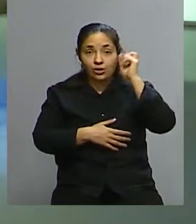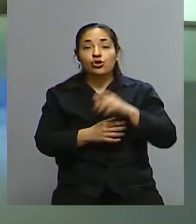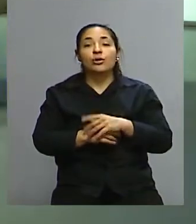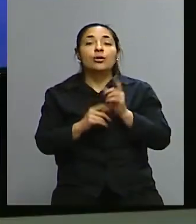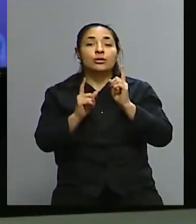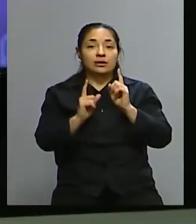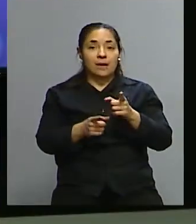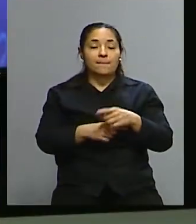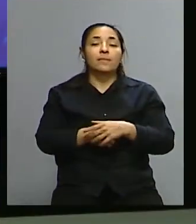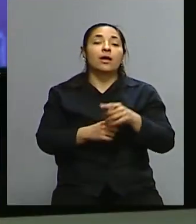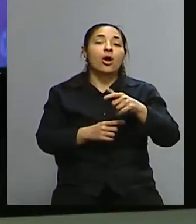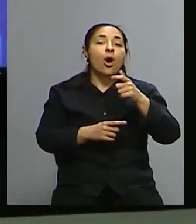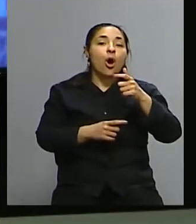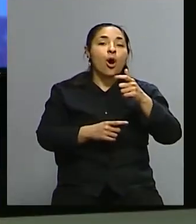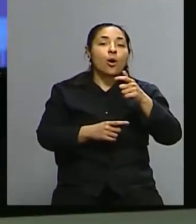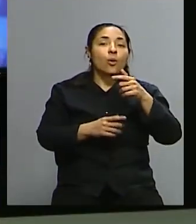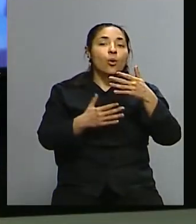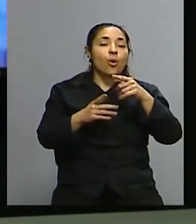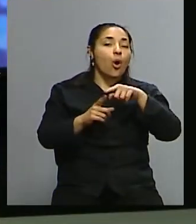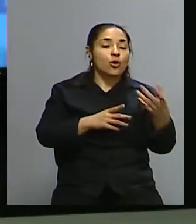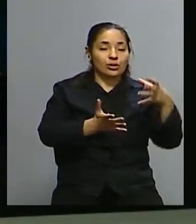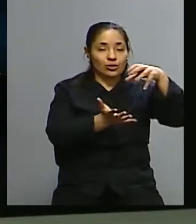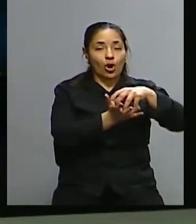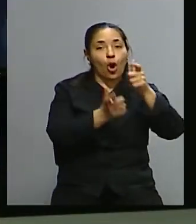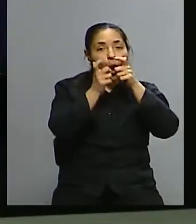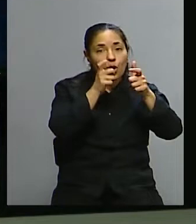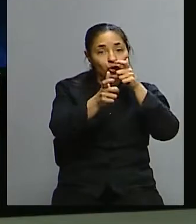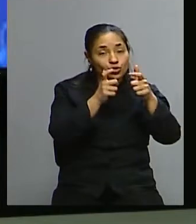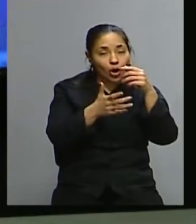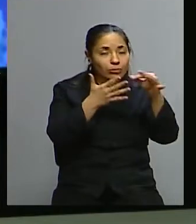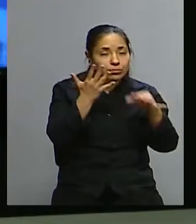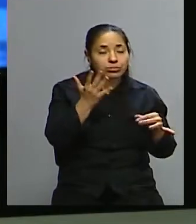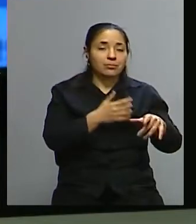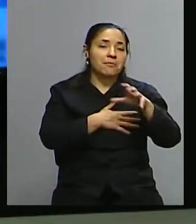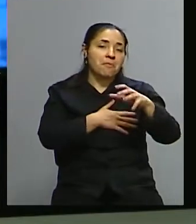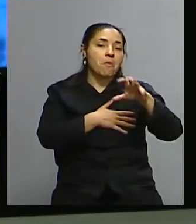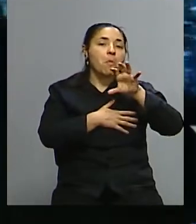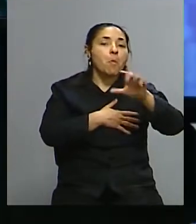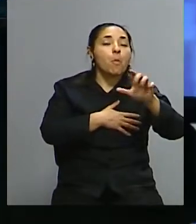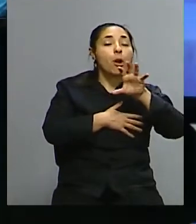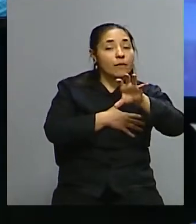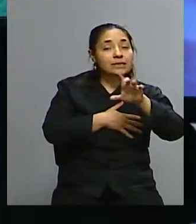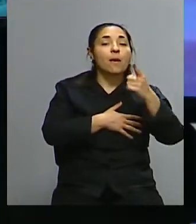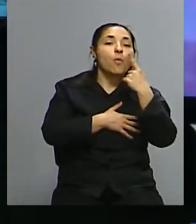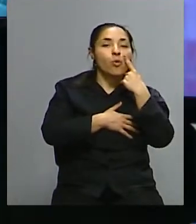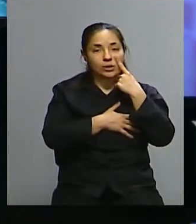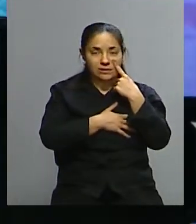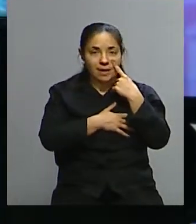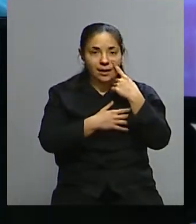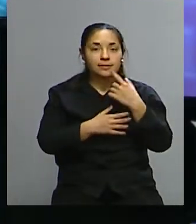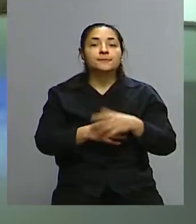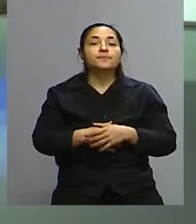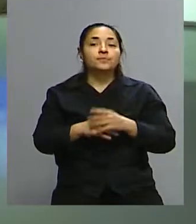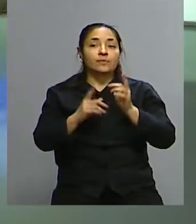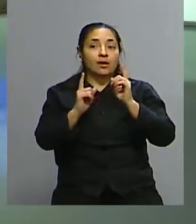jurisdicción provincial y municipal. La Auditoría General de la Nación tiene un alcance amplio de legalidad y de gestión, ¿sí? Claro.